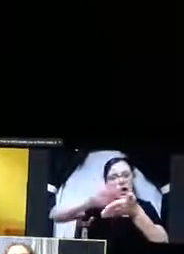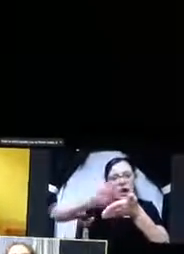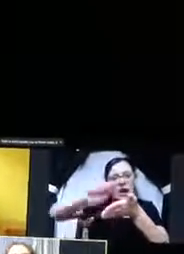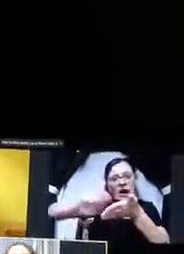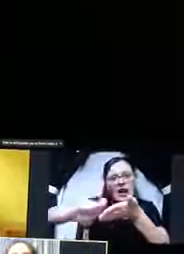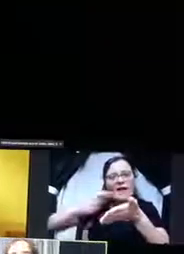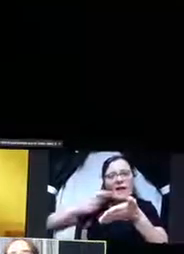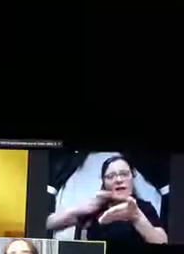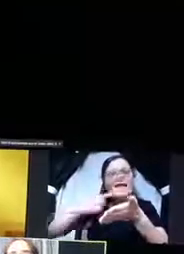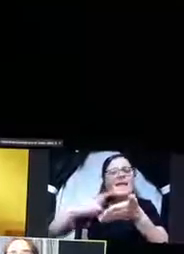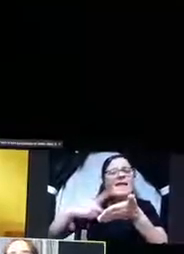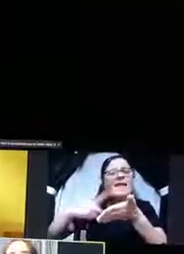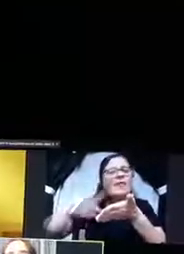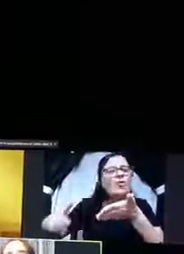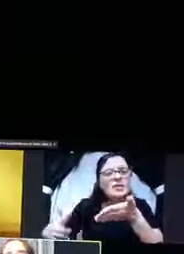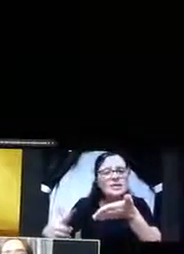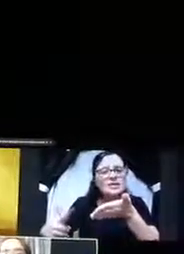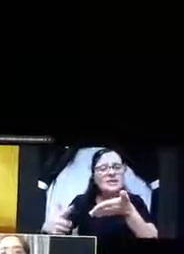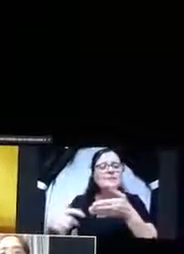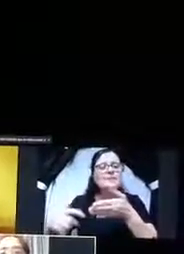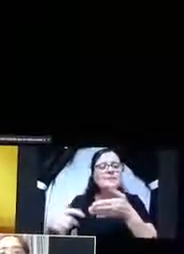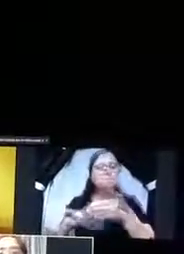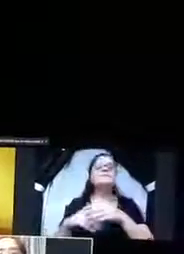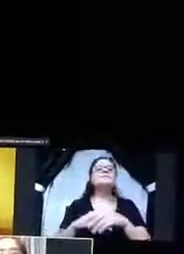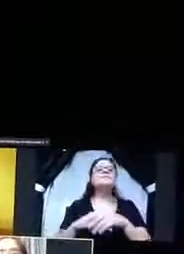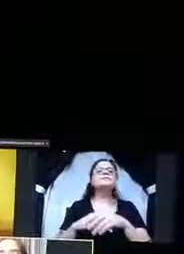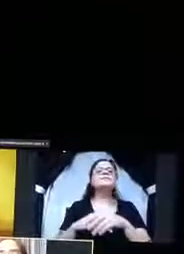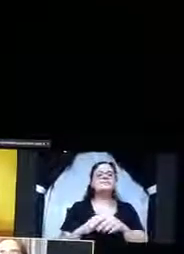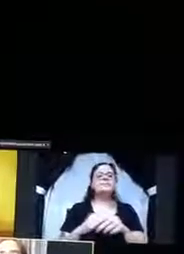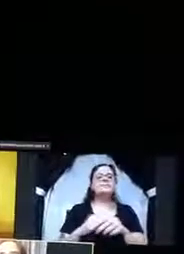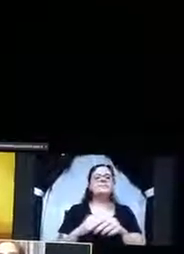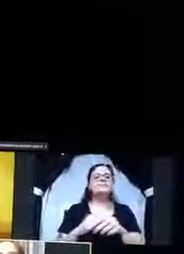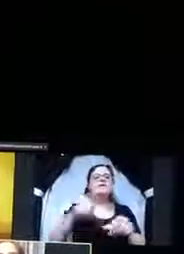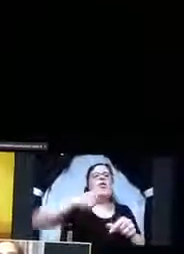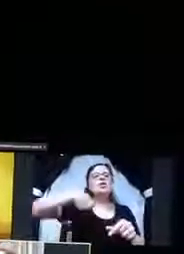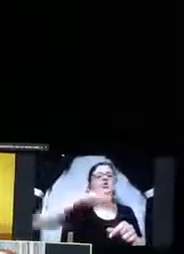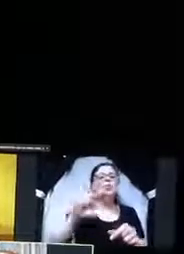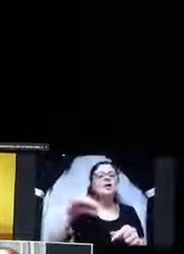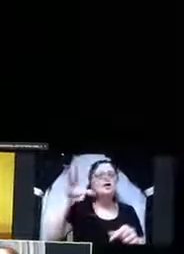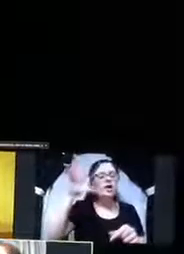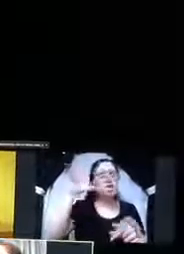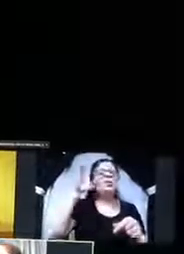esto también es importante porque hay que recordar que